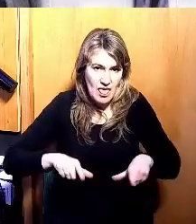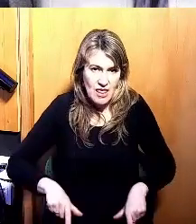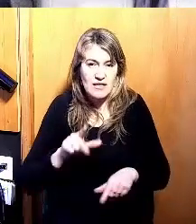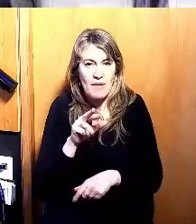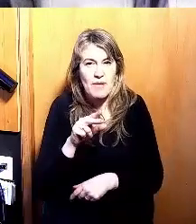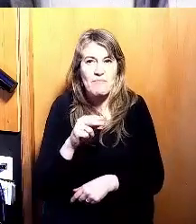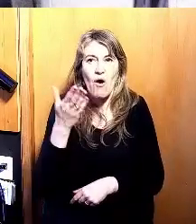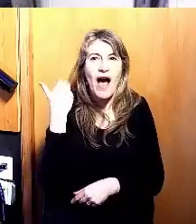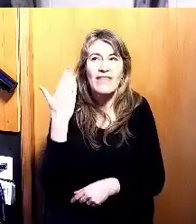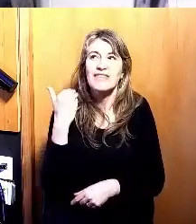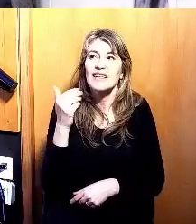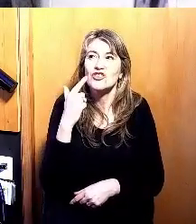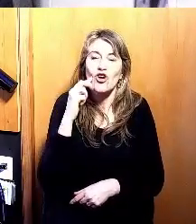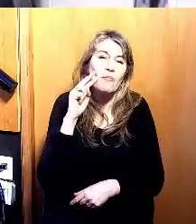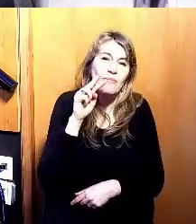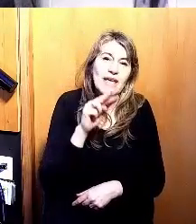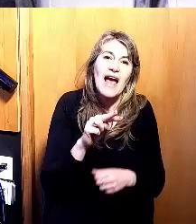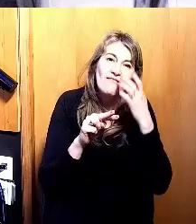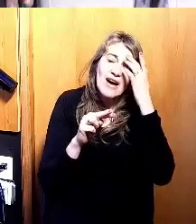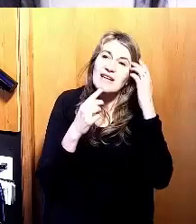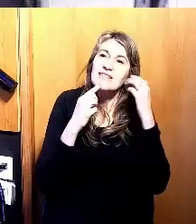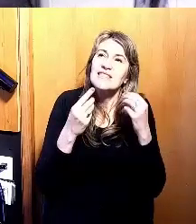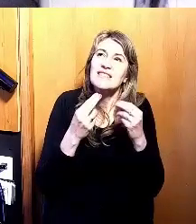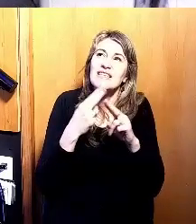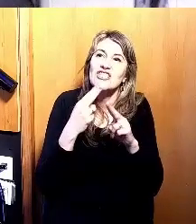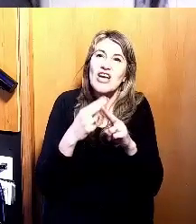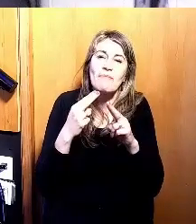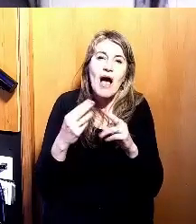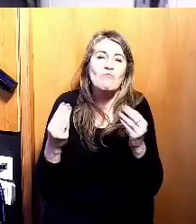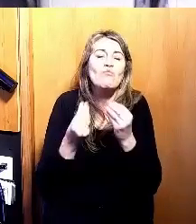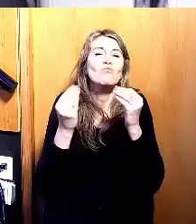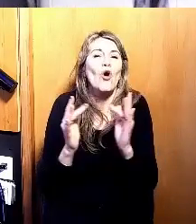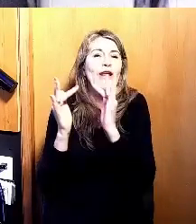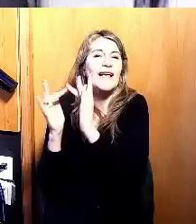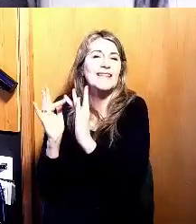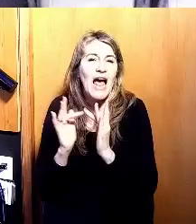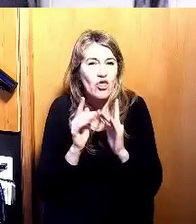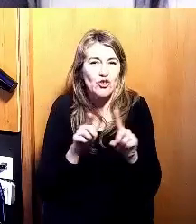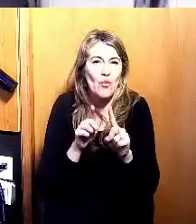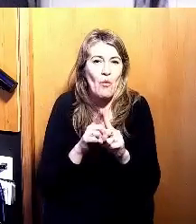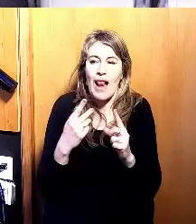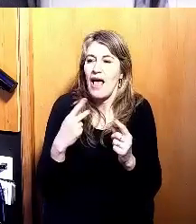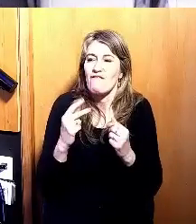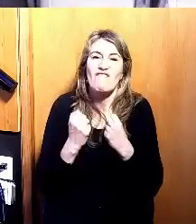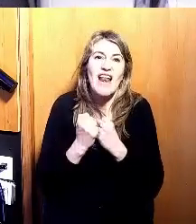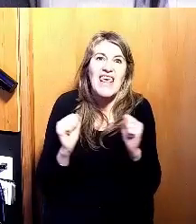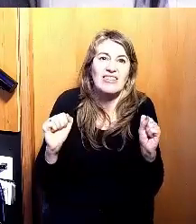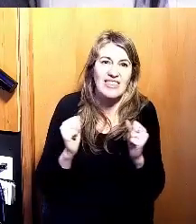blog que el amigo acá tenía, que se llamaba Tan Conectados como Valientes, que es casi del siglo pasado también.